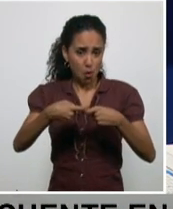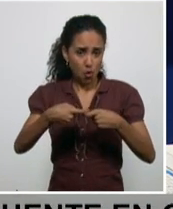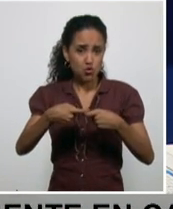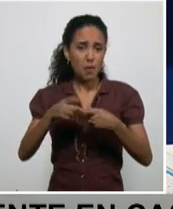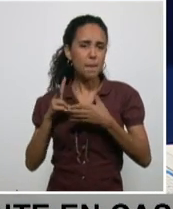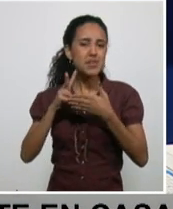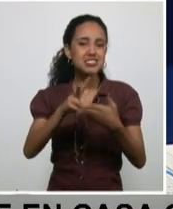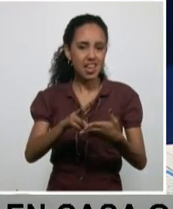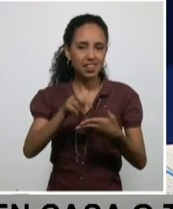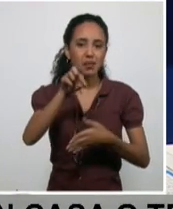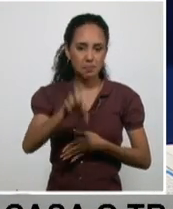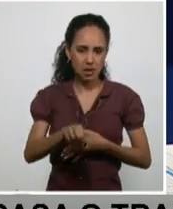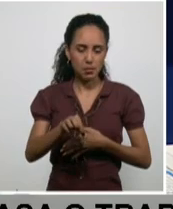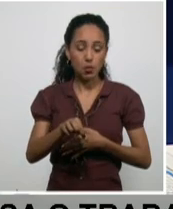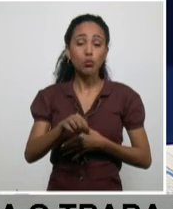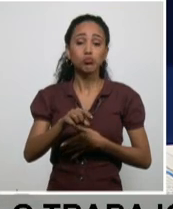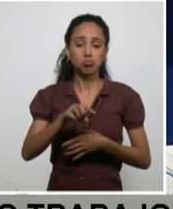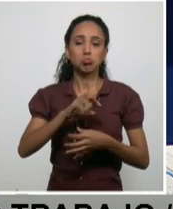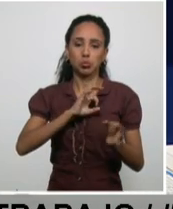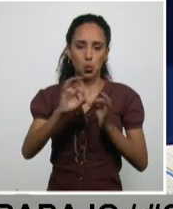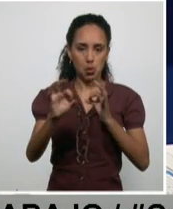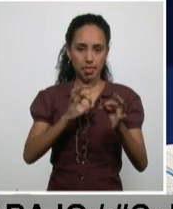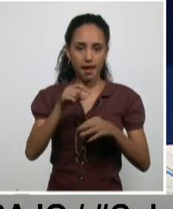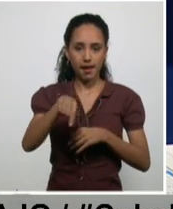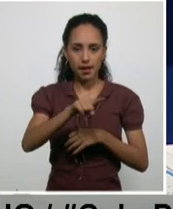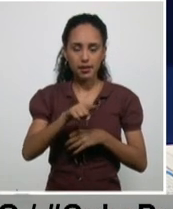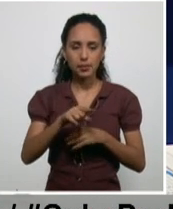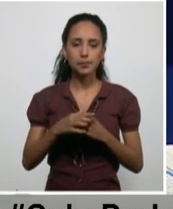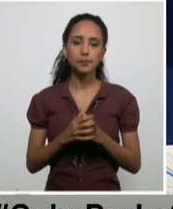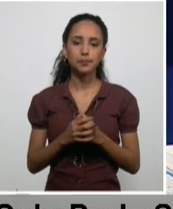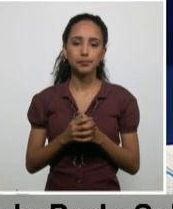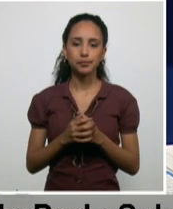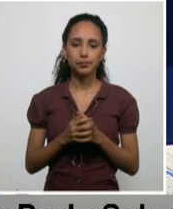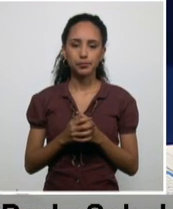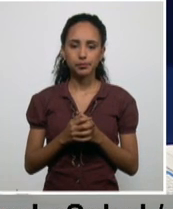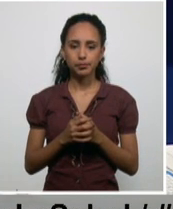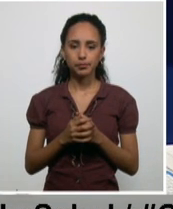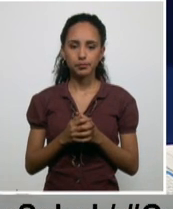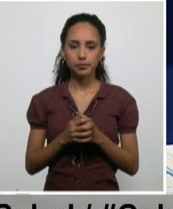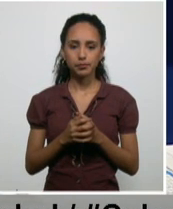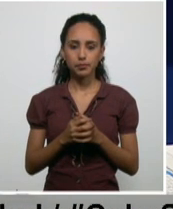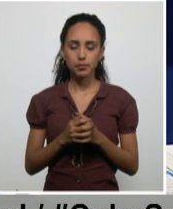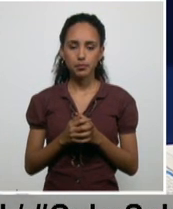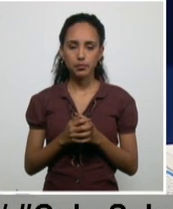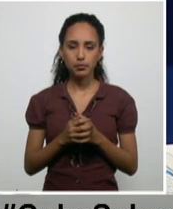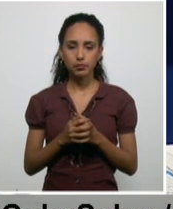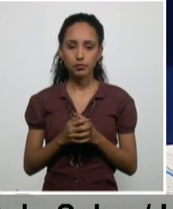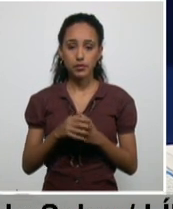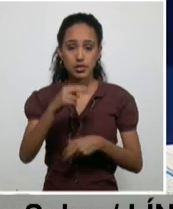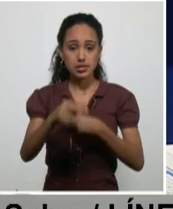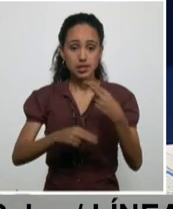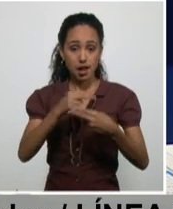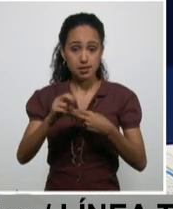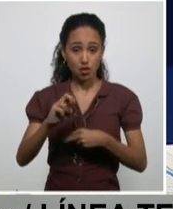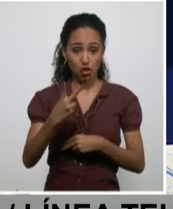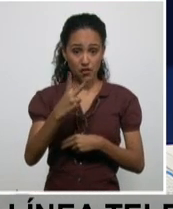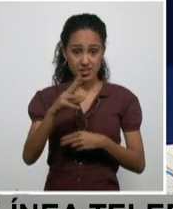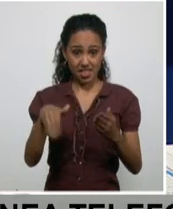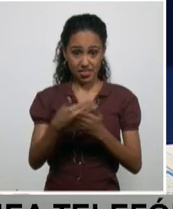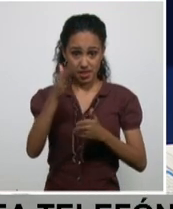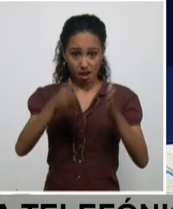o sintomático y evitar su visita. Se realiza dos veces al día la pesquisa